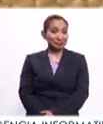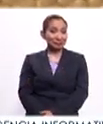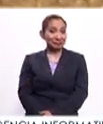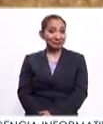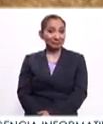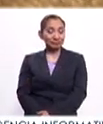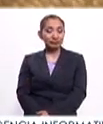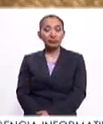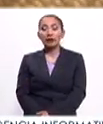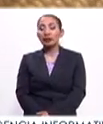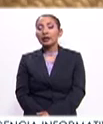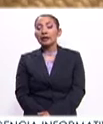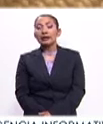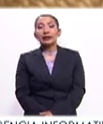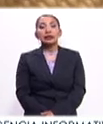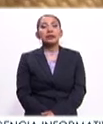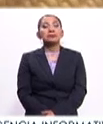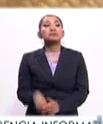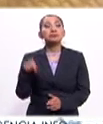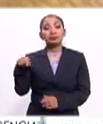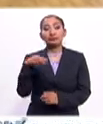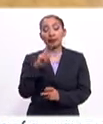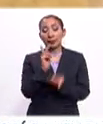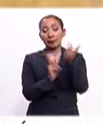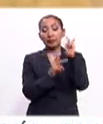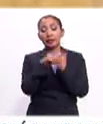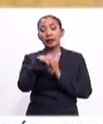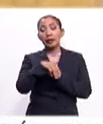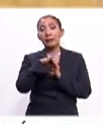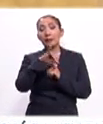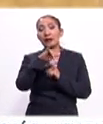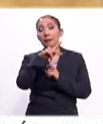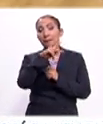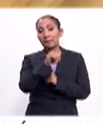agroquímicos, ¿no? En la milpa,